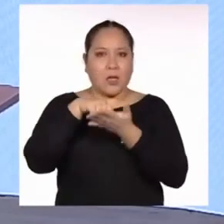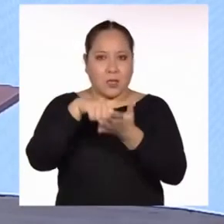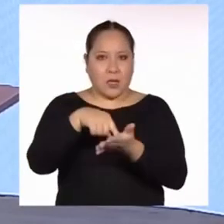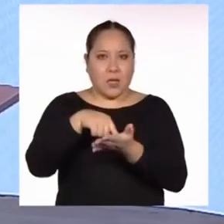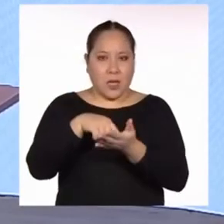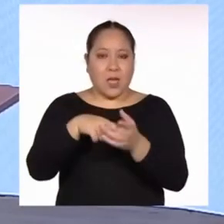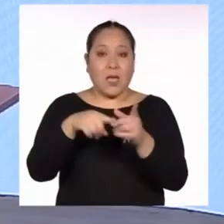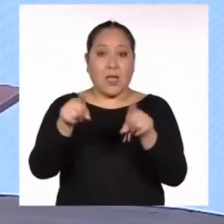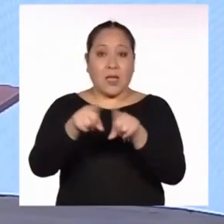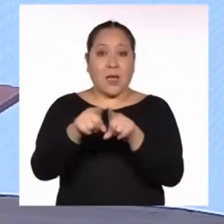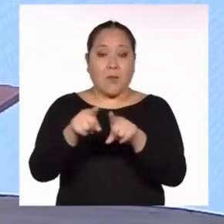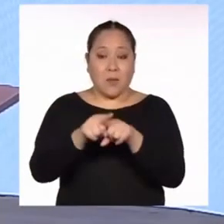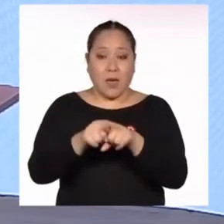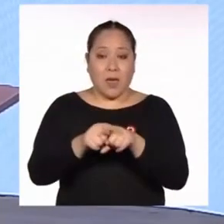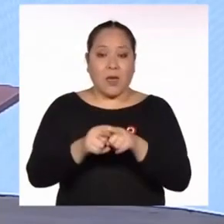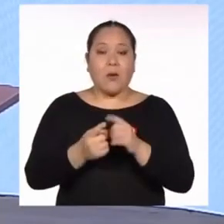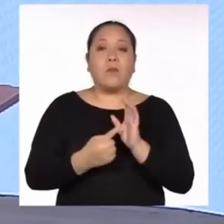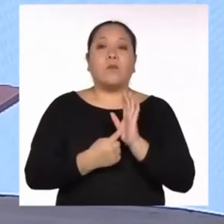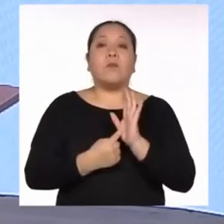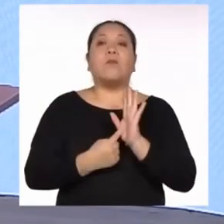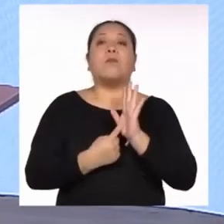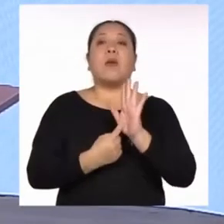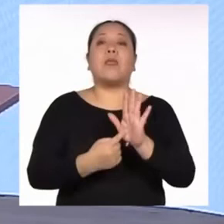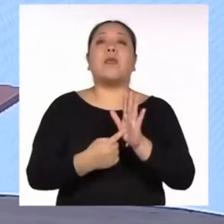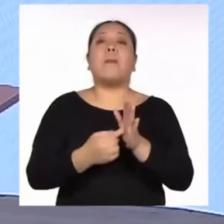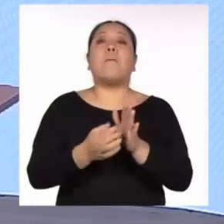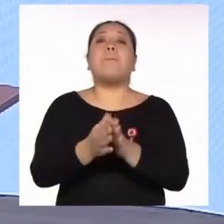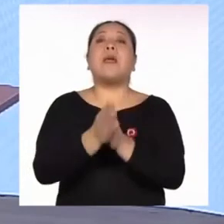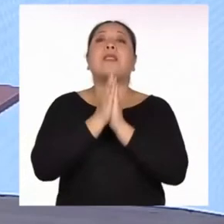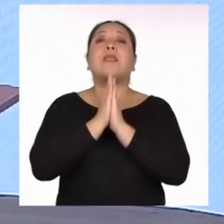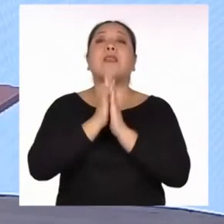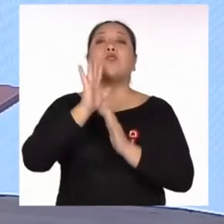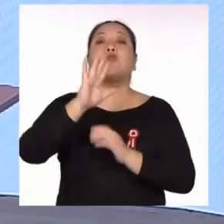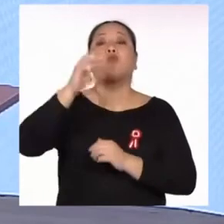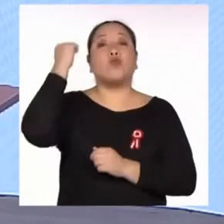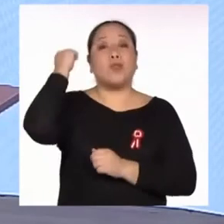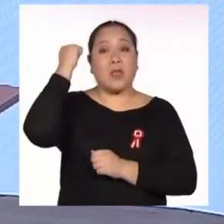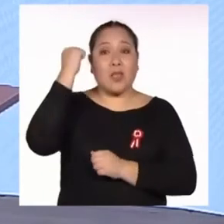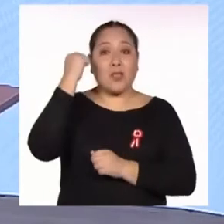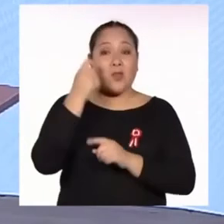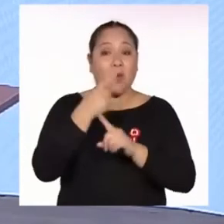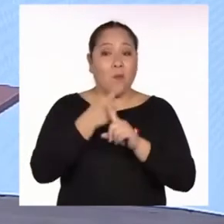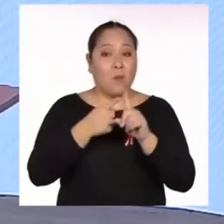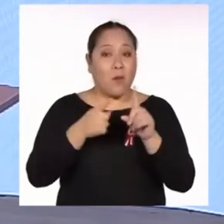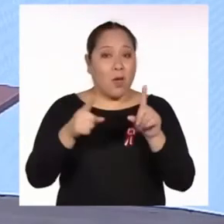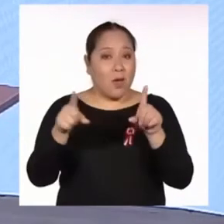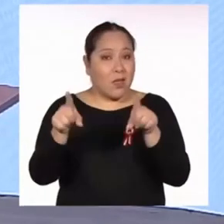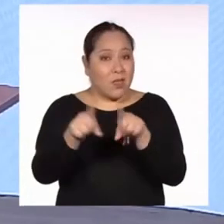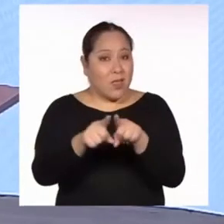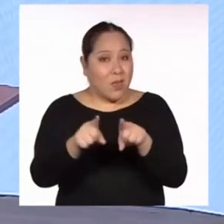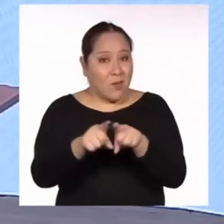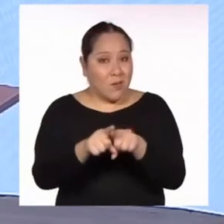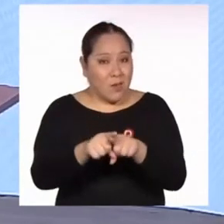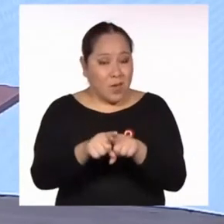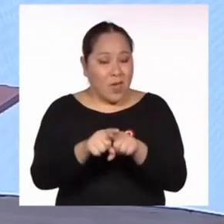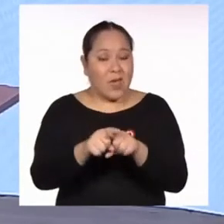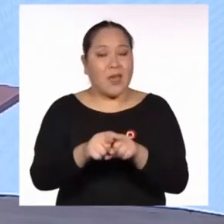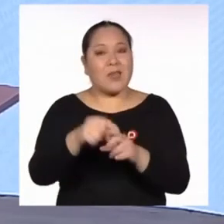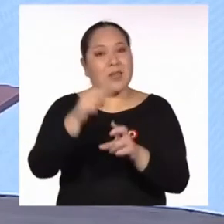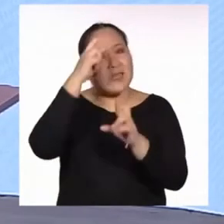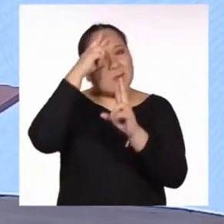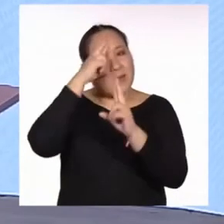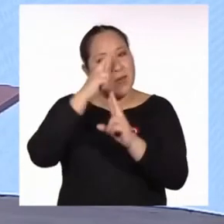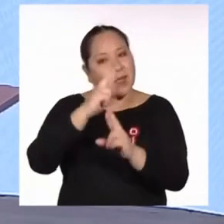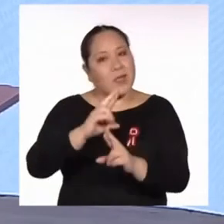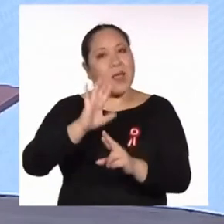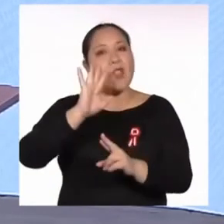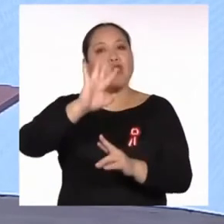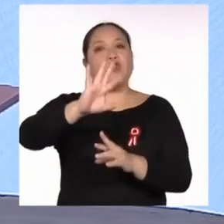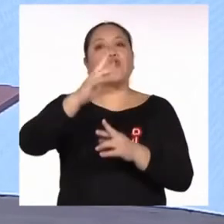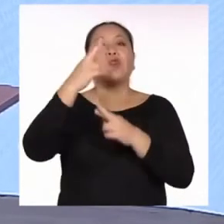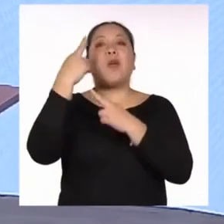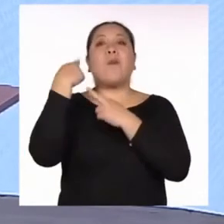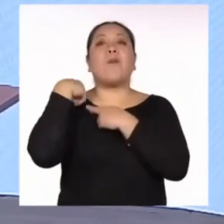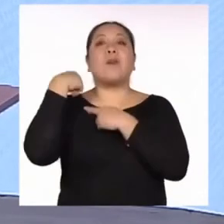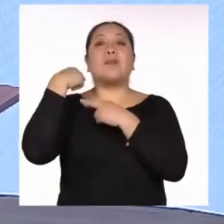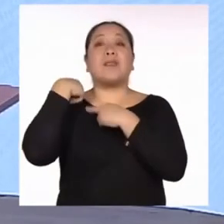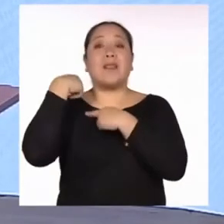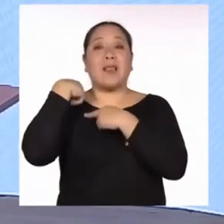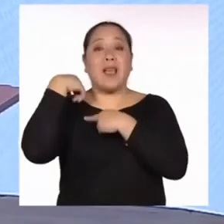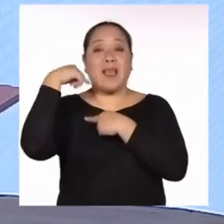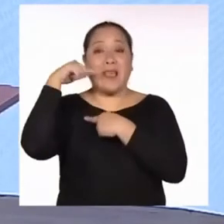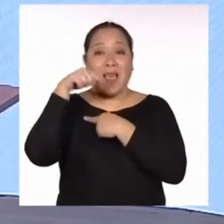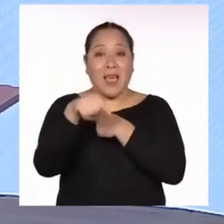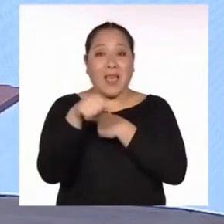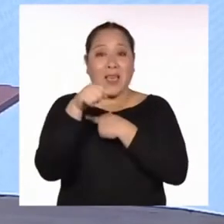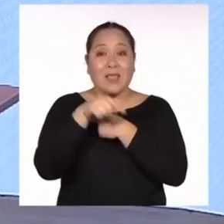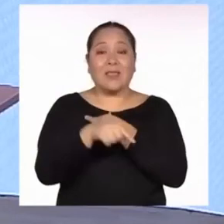y ejercer sus derechos también cumplir con los deberes que nos van a ayudar a tener una